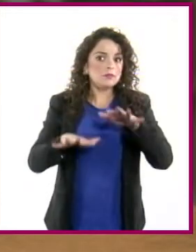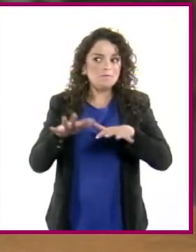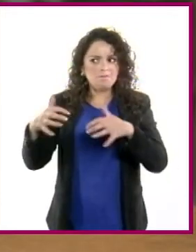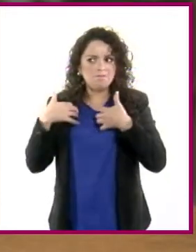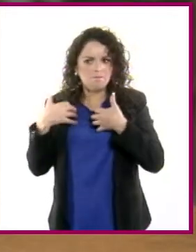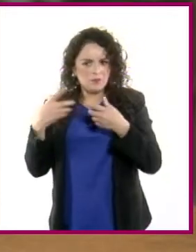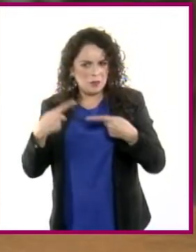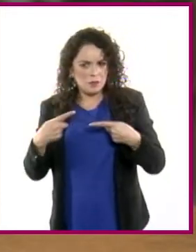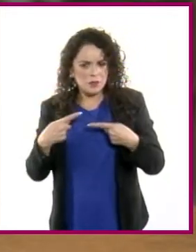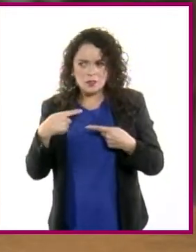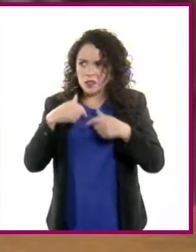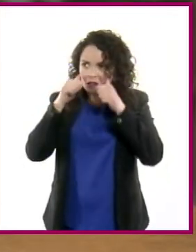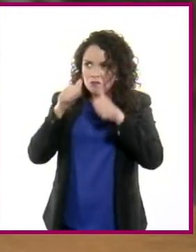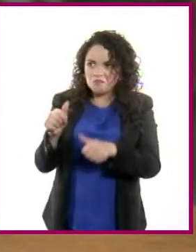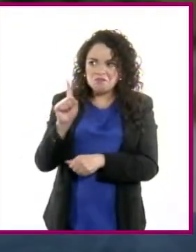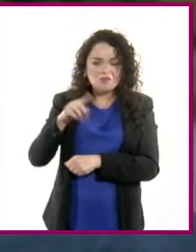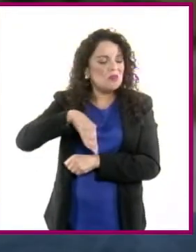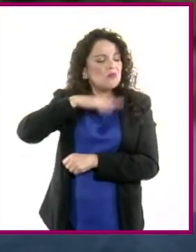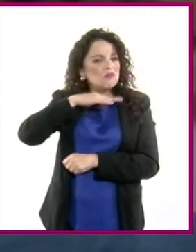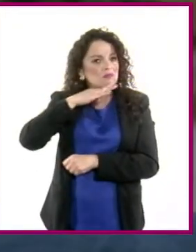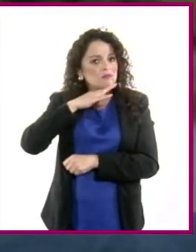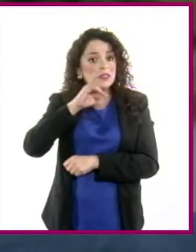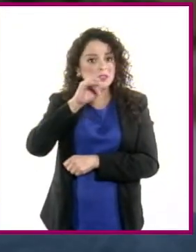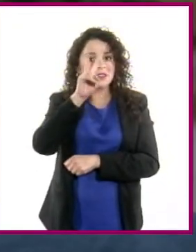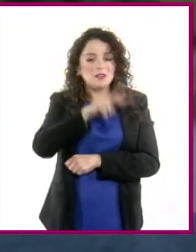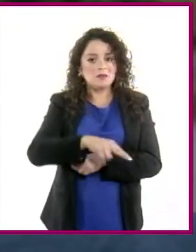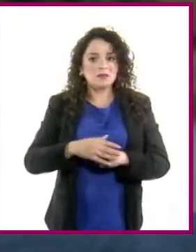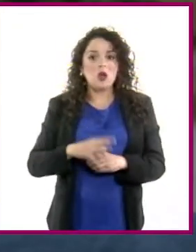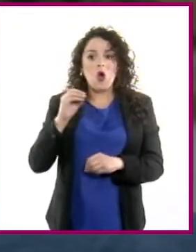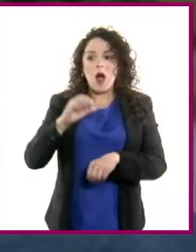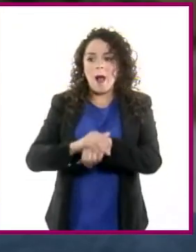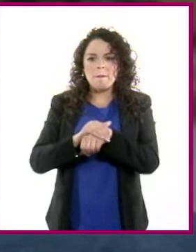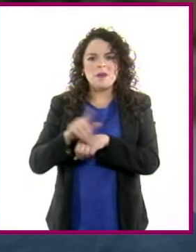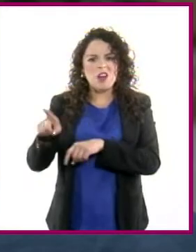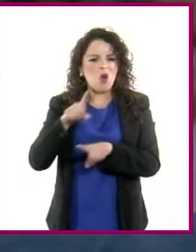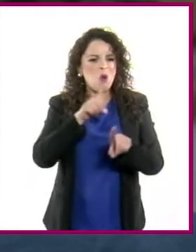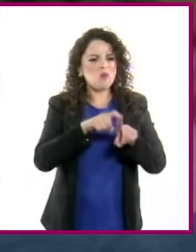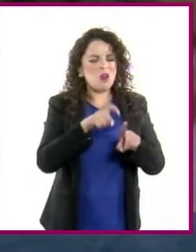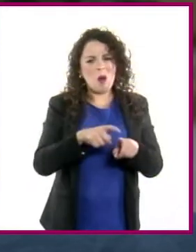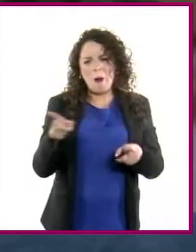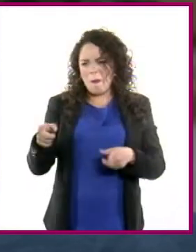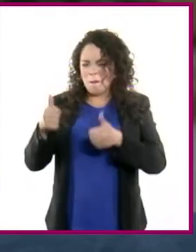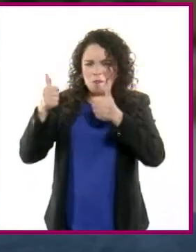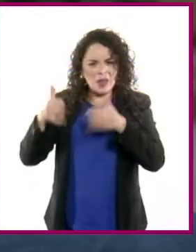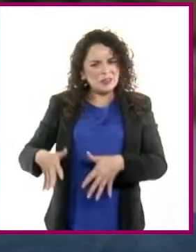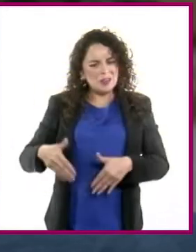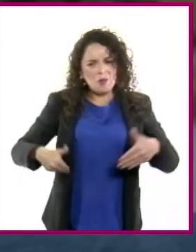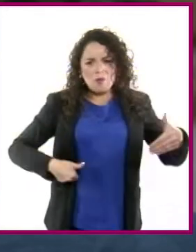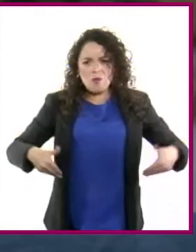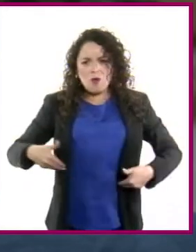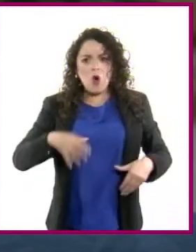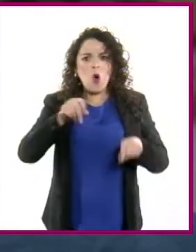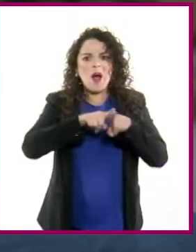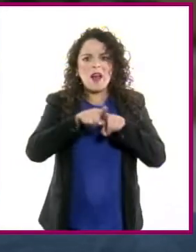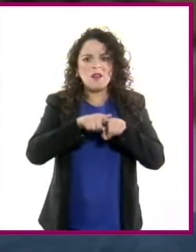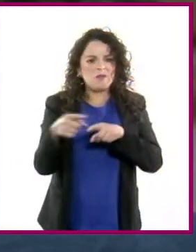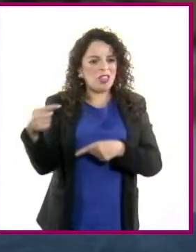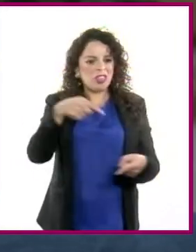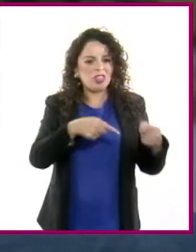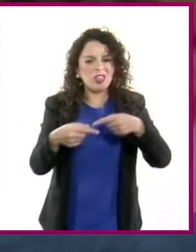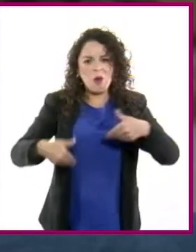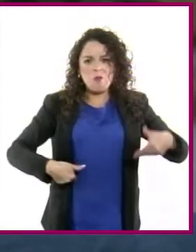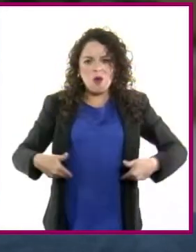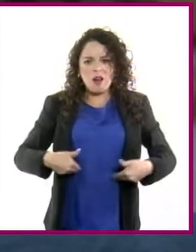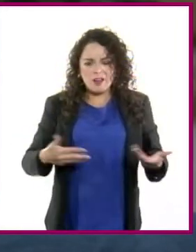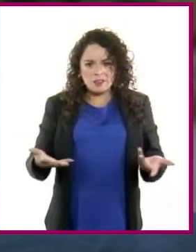eso? Sí, lo he notado. Cuando los amigos se hacen bromas pesadas o cuando los hermanos se molestan de manera muy agresiva. ¿A